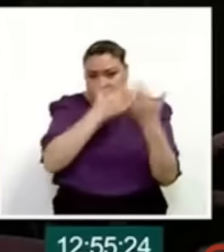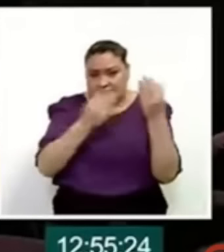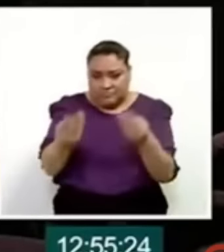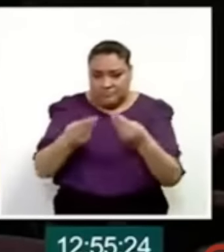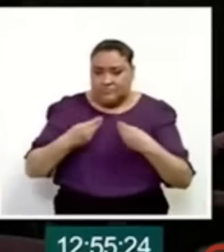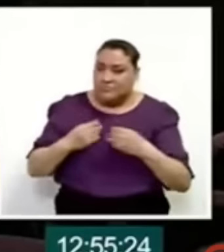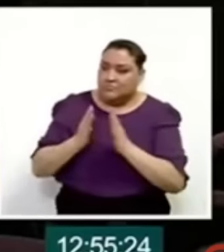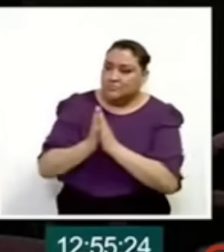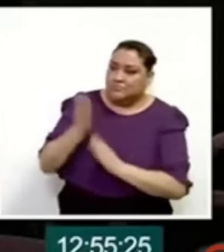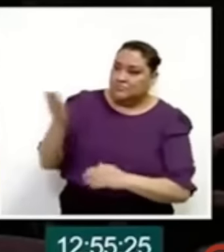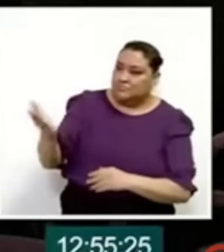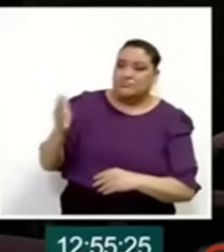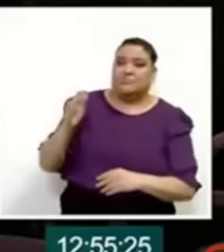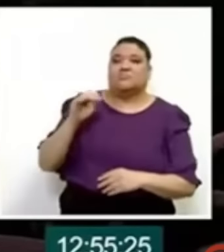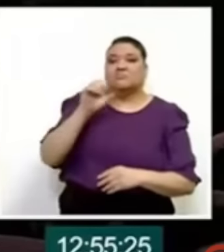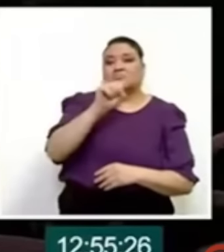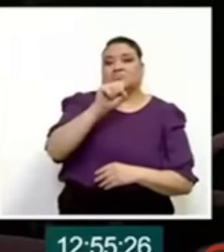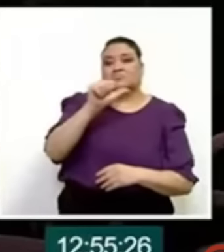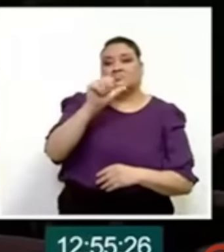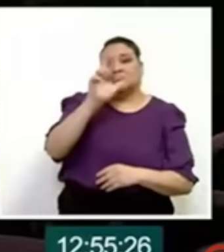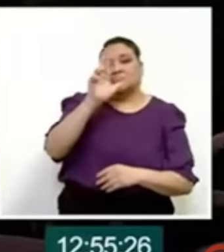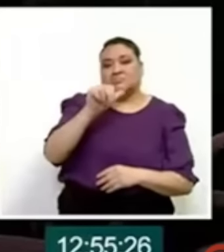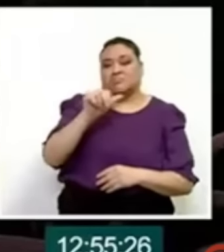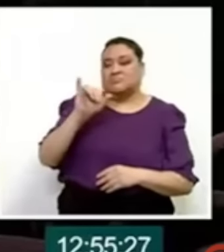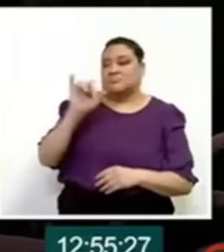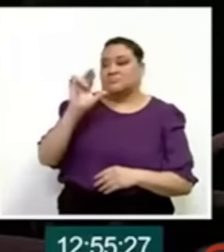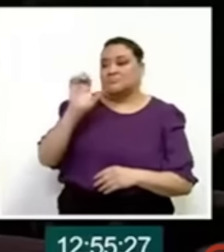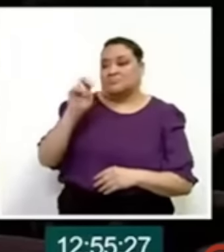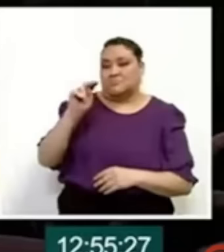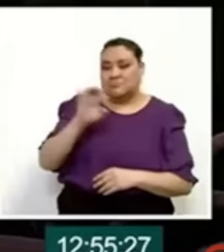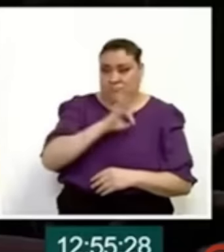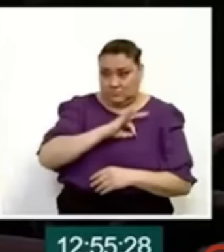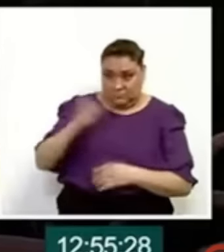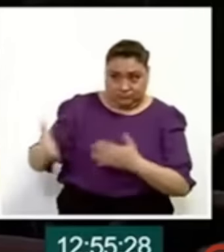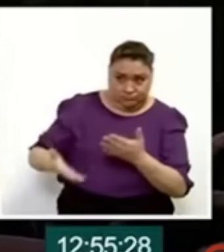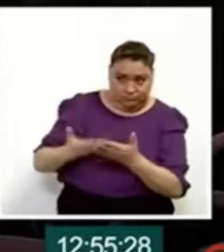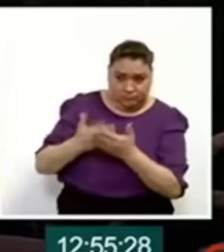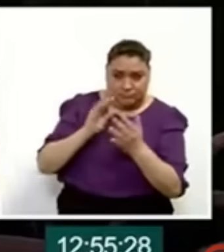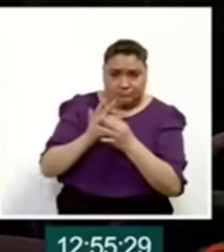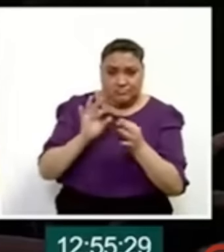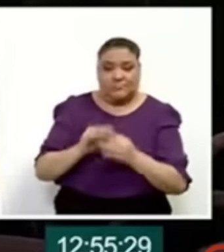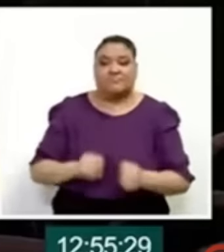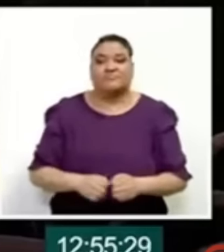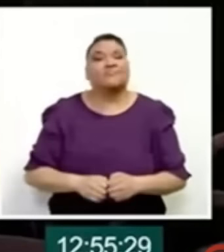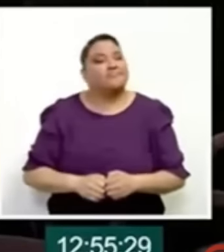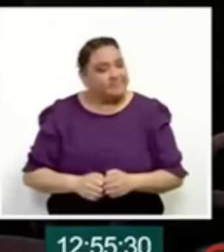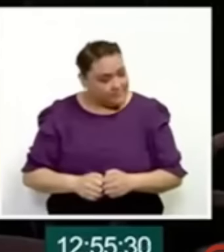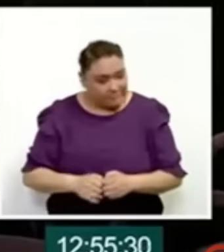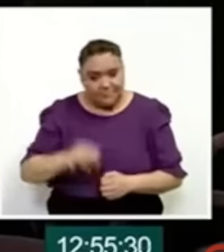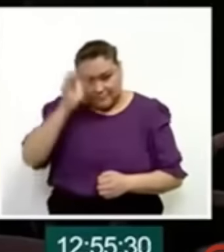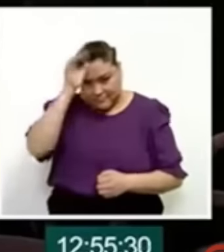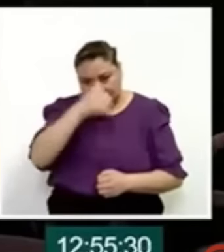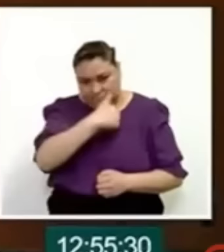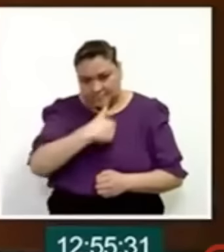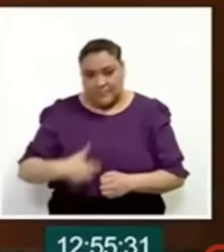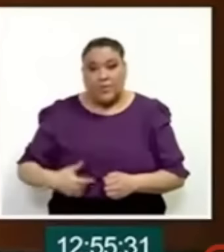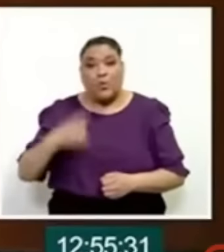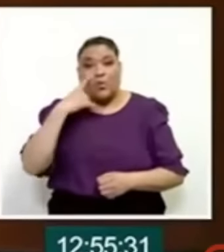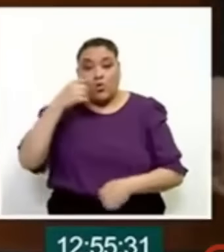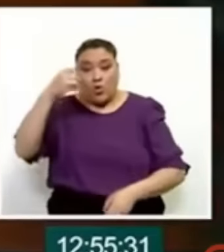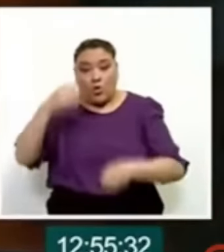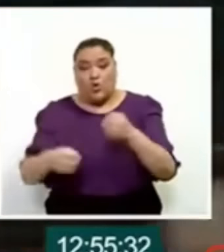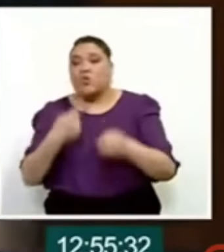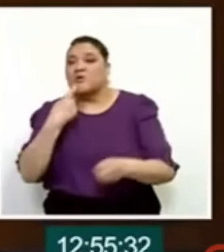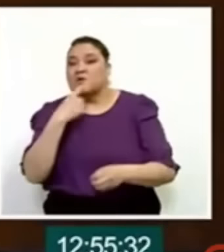promoviendo impedimentos, ¿no? Para que los ministros, ministras no pudieran conocer de los asuntos y entonces no hubiese mayorías, ¿no? Modificar, o